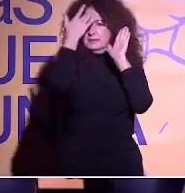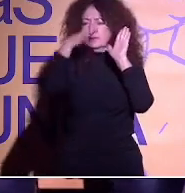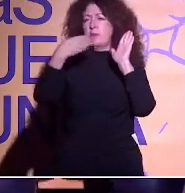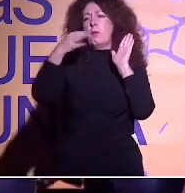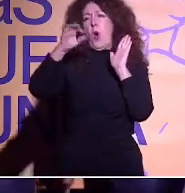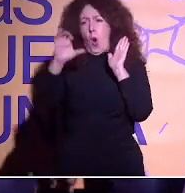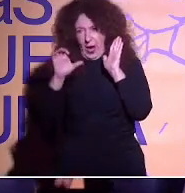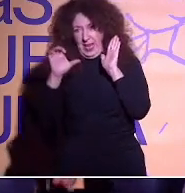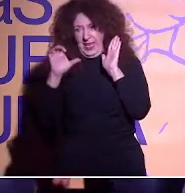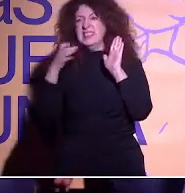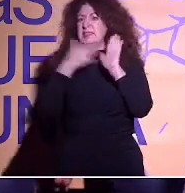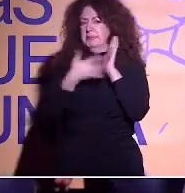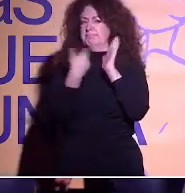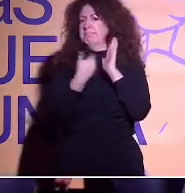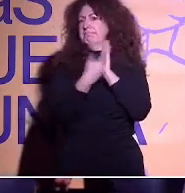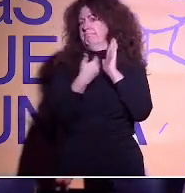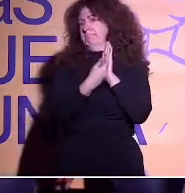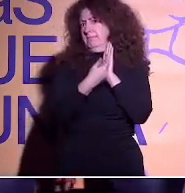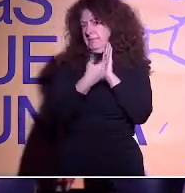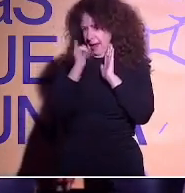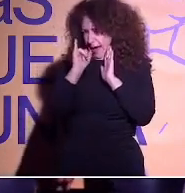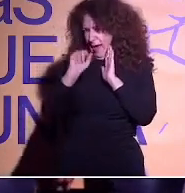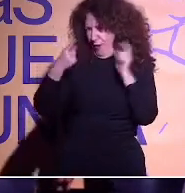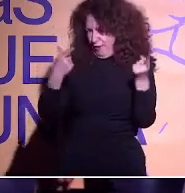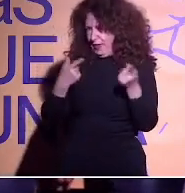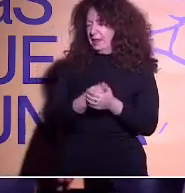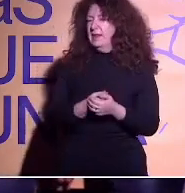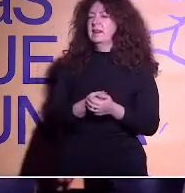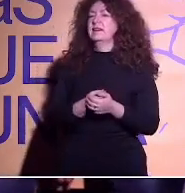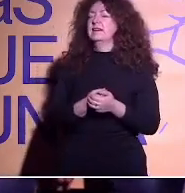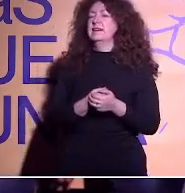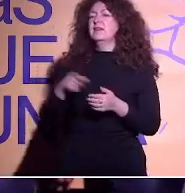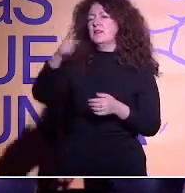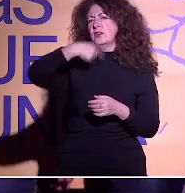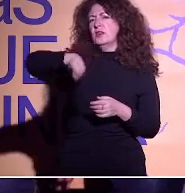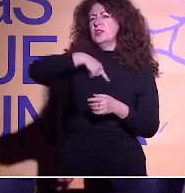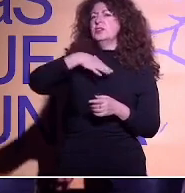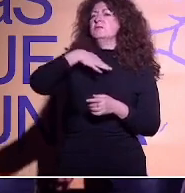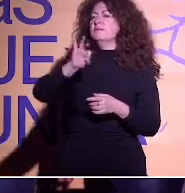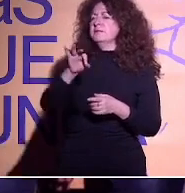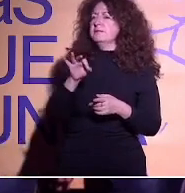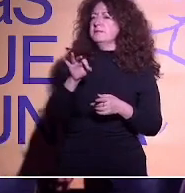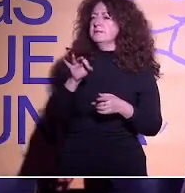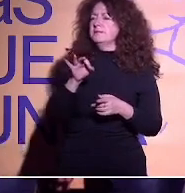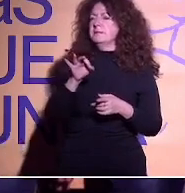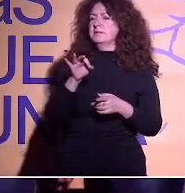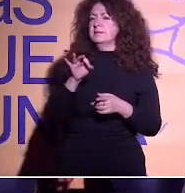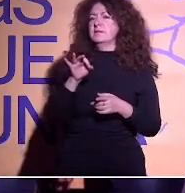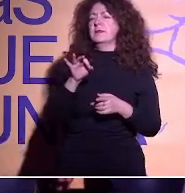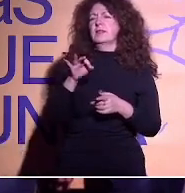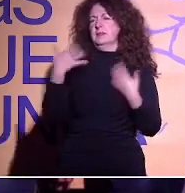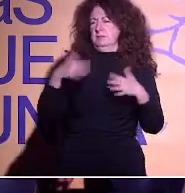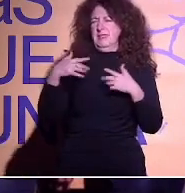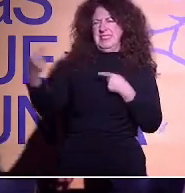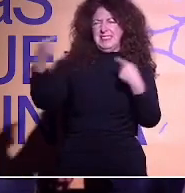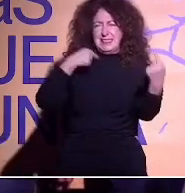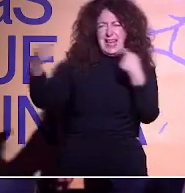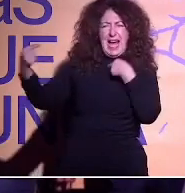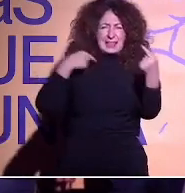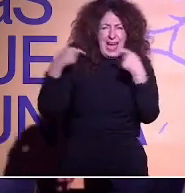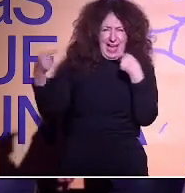Estado negro sobre blanco hemos sido capaces de enfrentarnos a durísimos